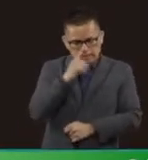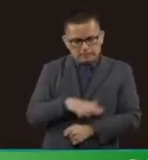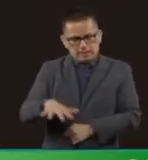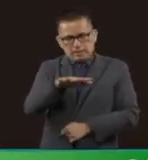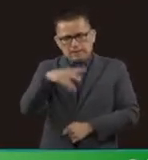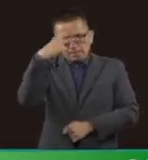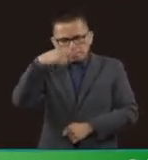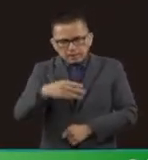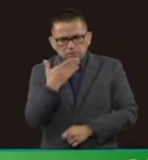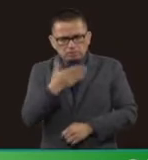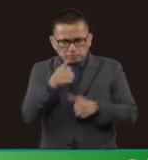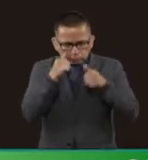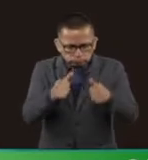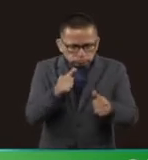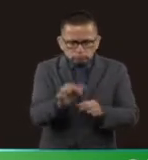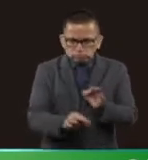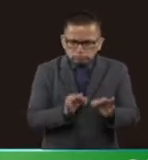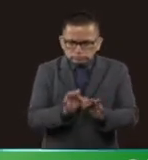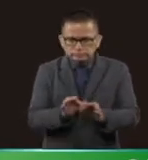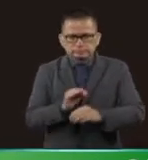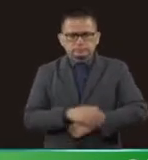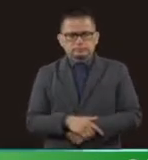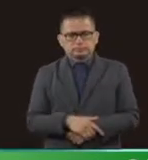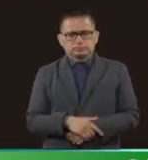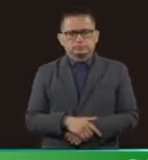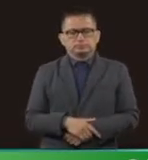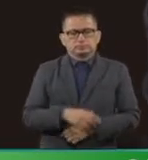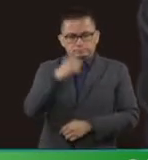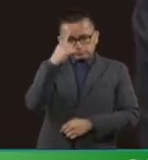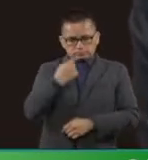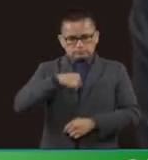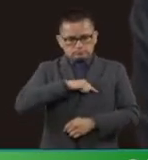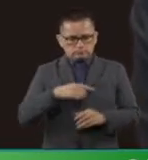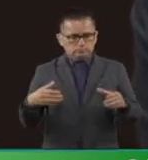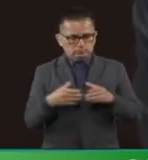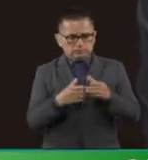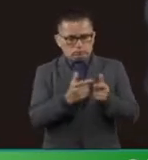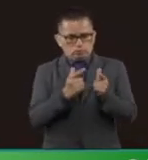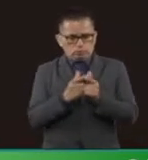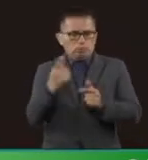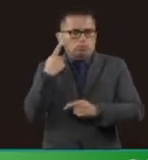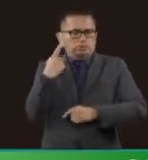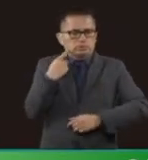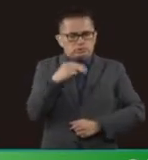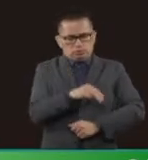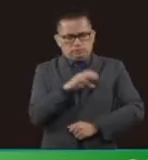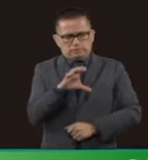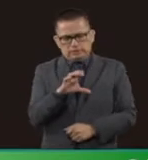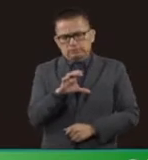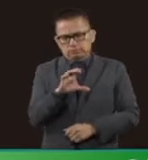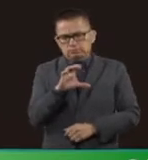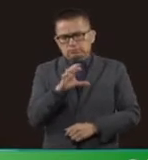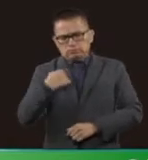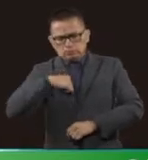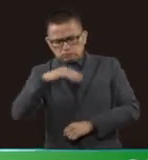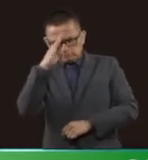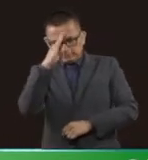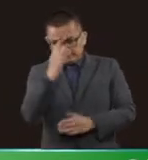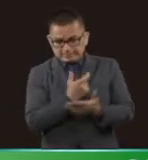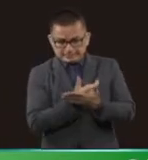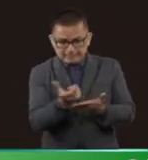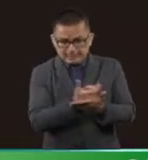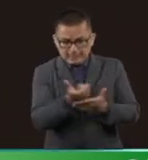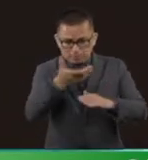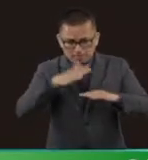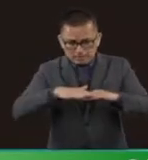cumpliendo al pueblo de México. Para nosotros, en Movimiento Ciudadano, los salarios dignos son un elemento